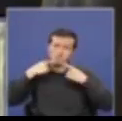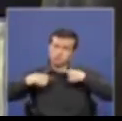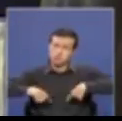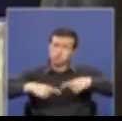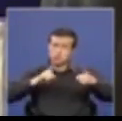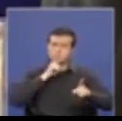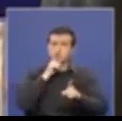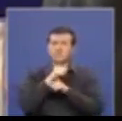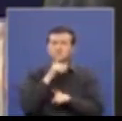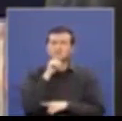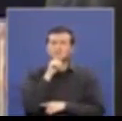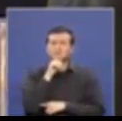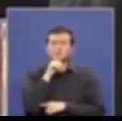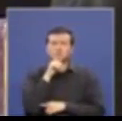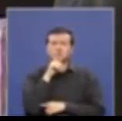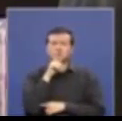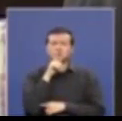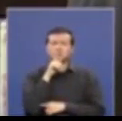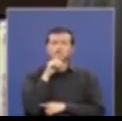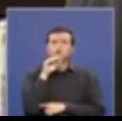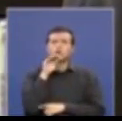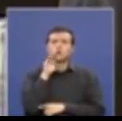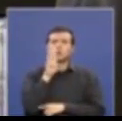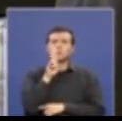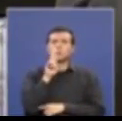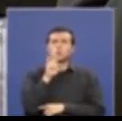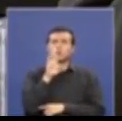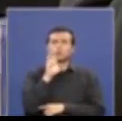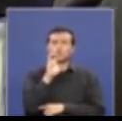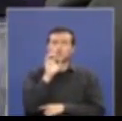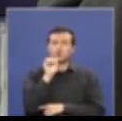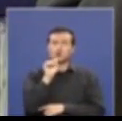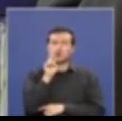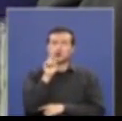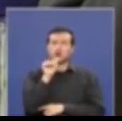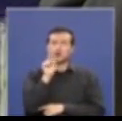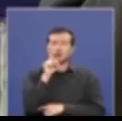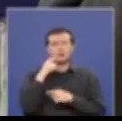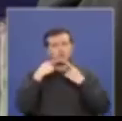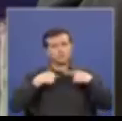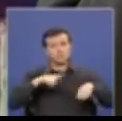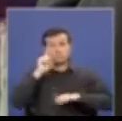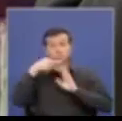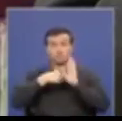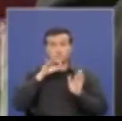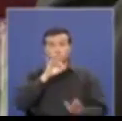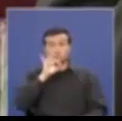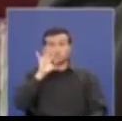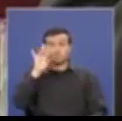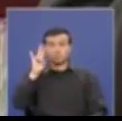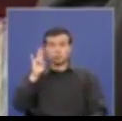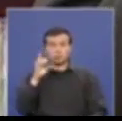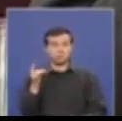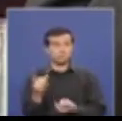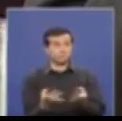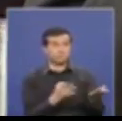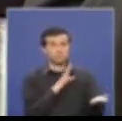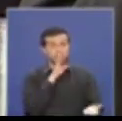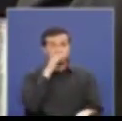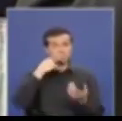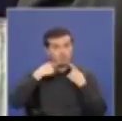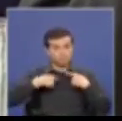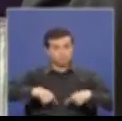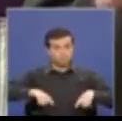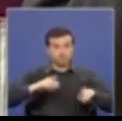públicas, las sacaron los Bucarán, esto era en 1997, después de que tumbaron a Bucarán. Que como siempre he